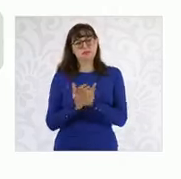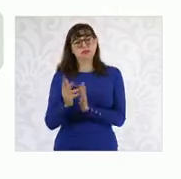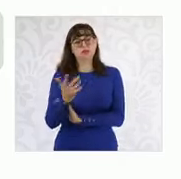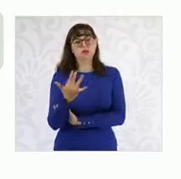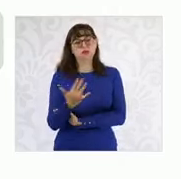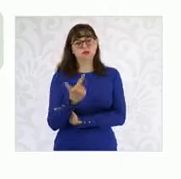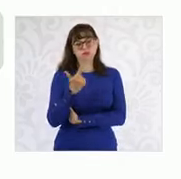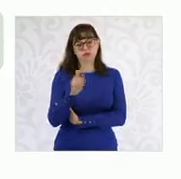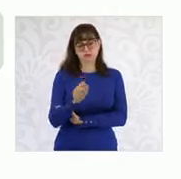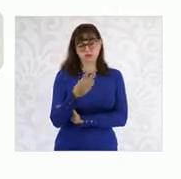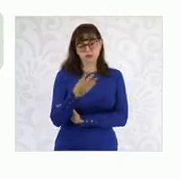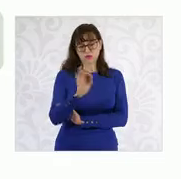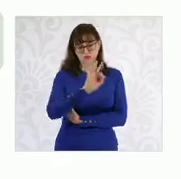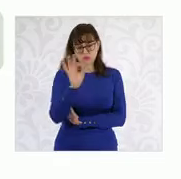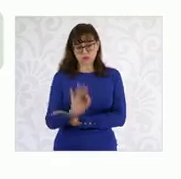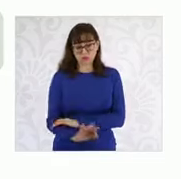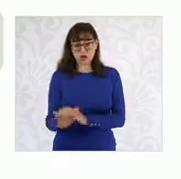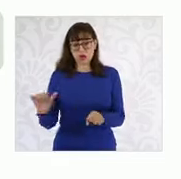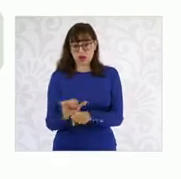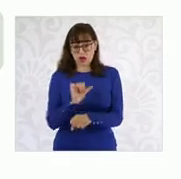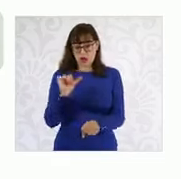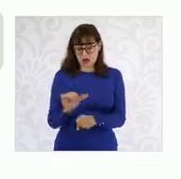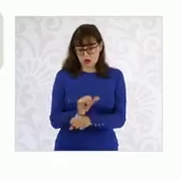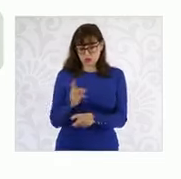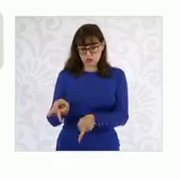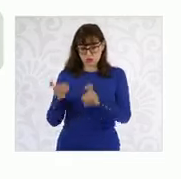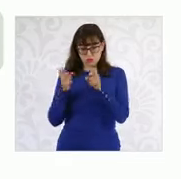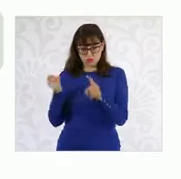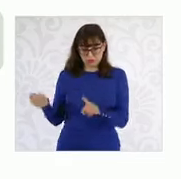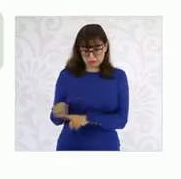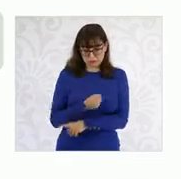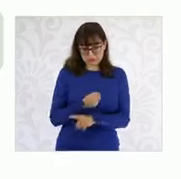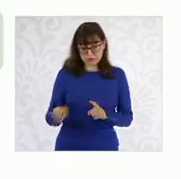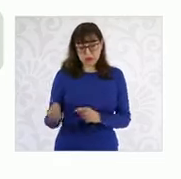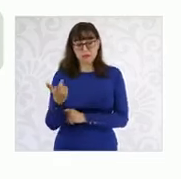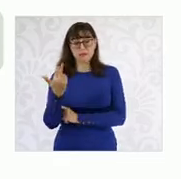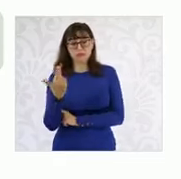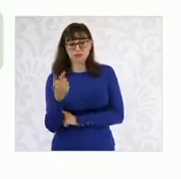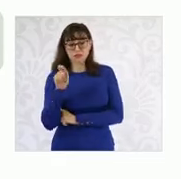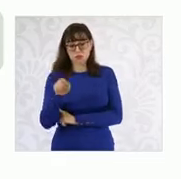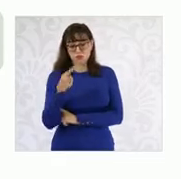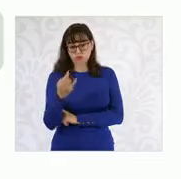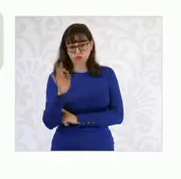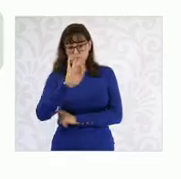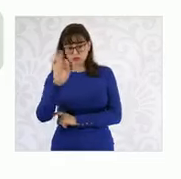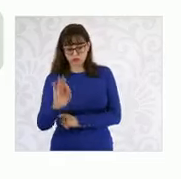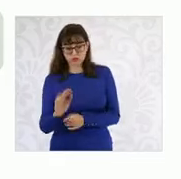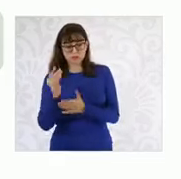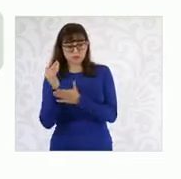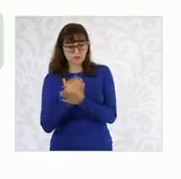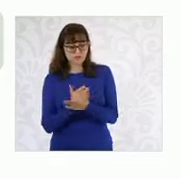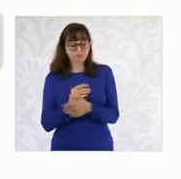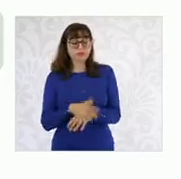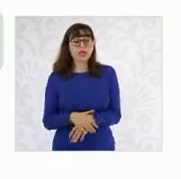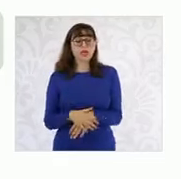57.3%, el robo de vehículo con violencia ha disminuido 25.1%, robo a